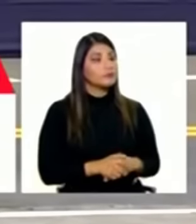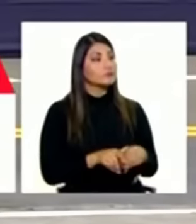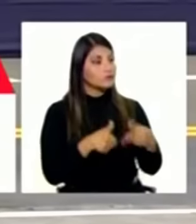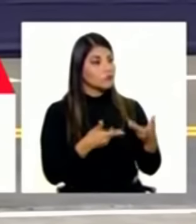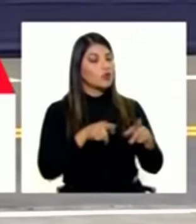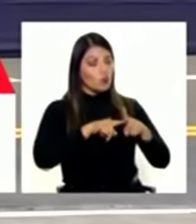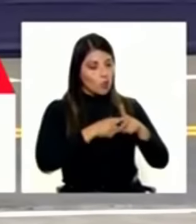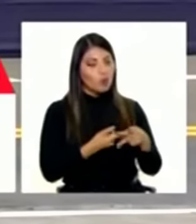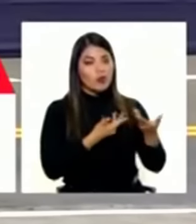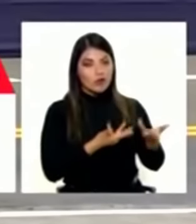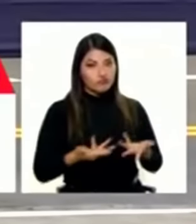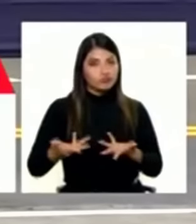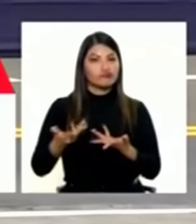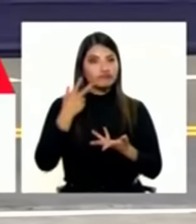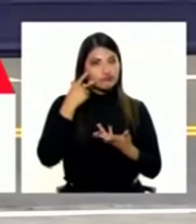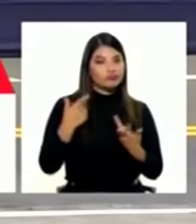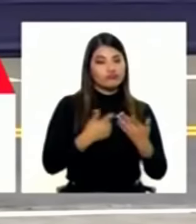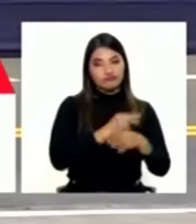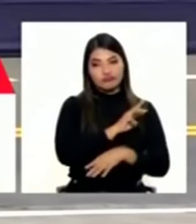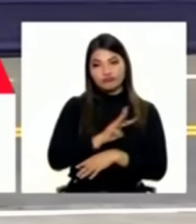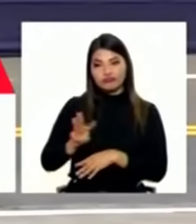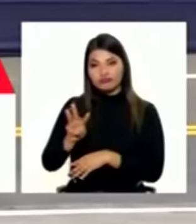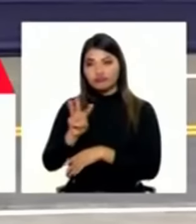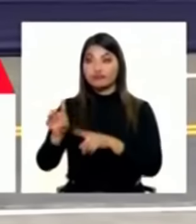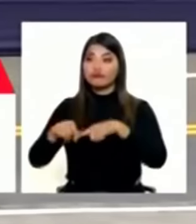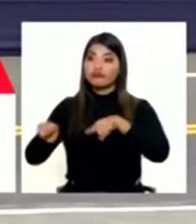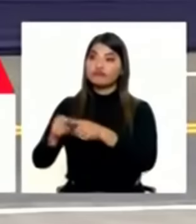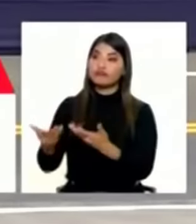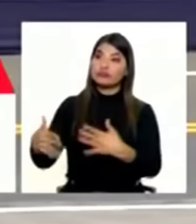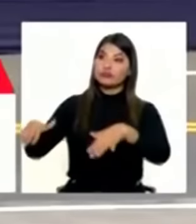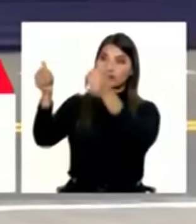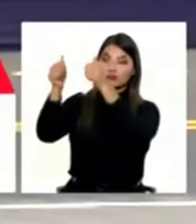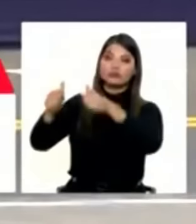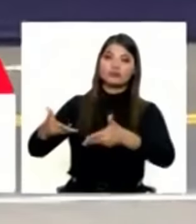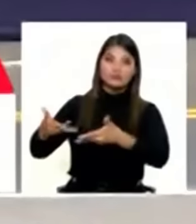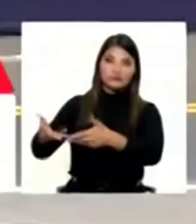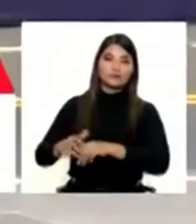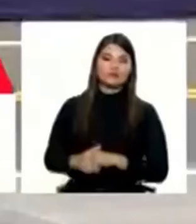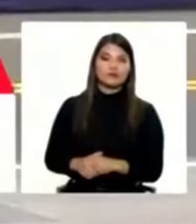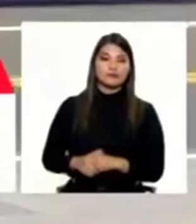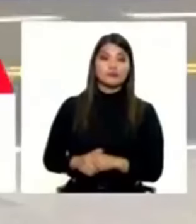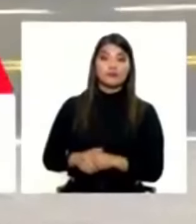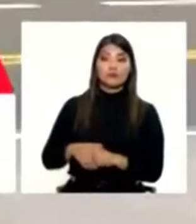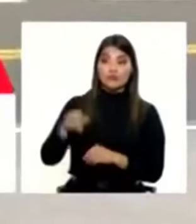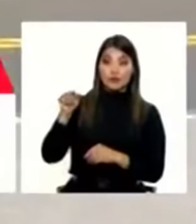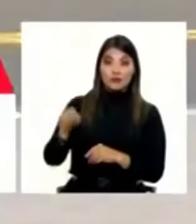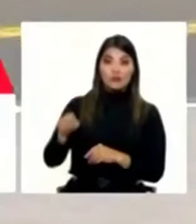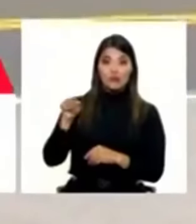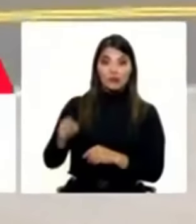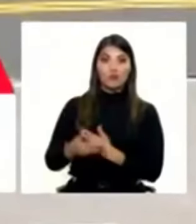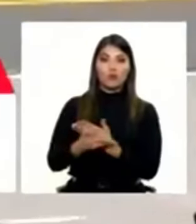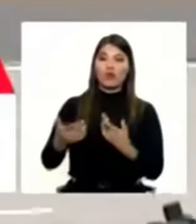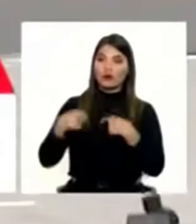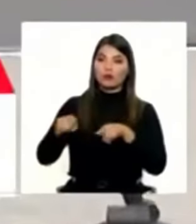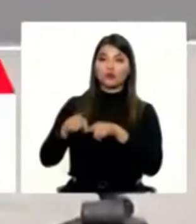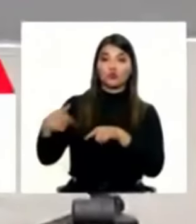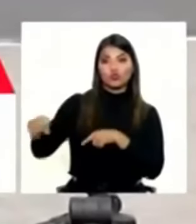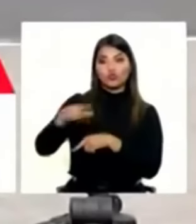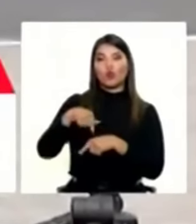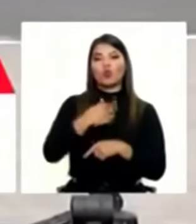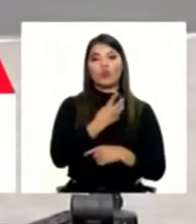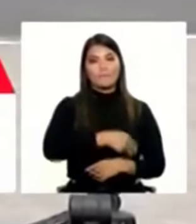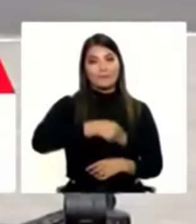dar inicio al recorrido hasta el mausoleo del capitán FAP José Abelardo Quiñones, donde la presidencia del Consejo